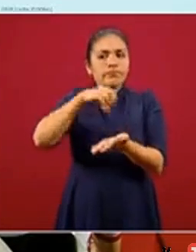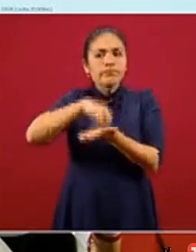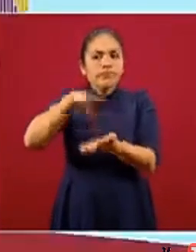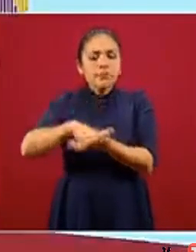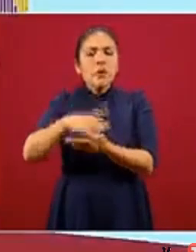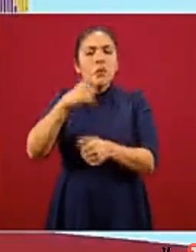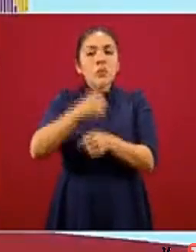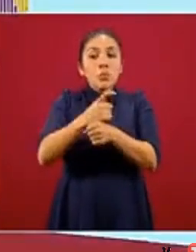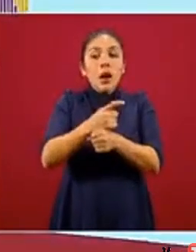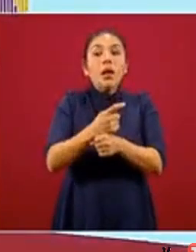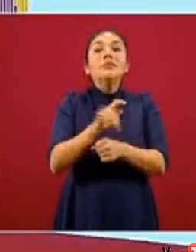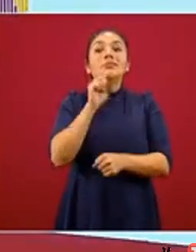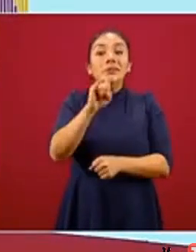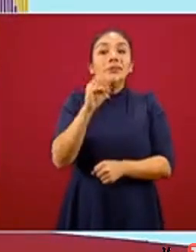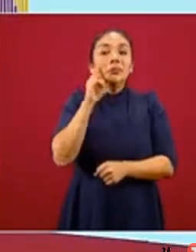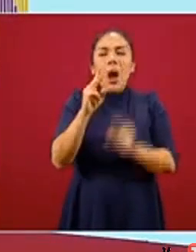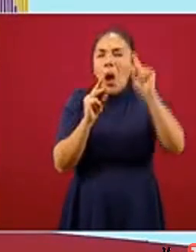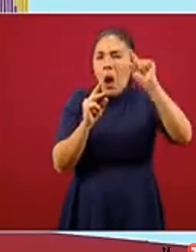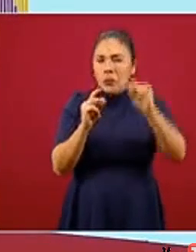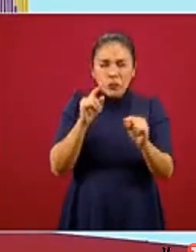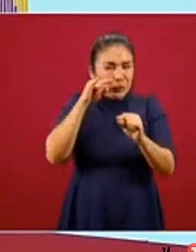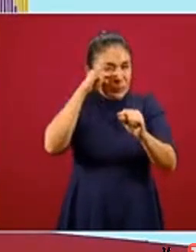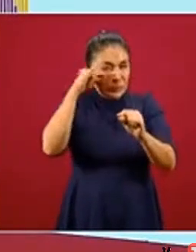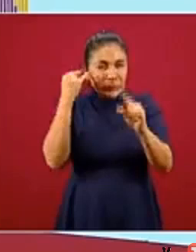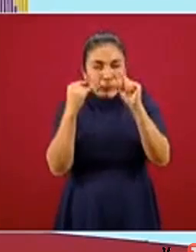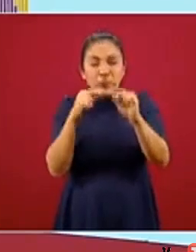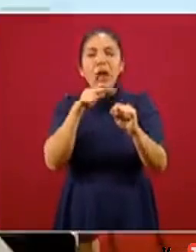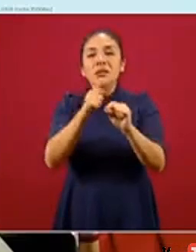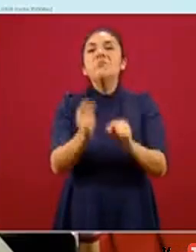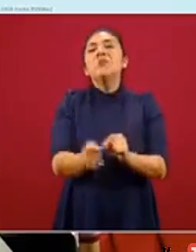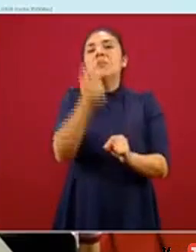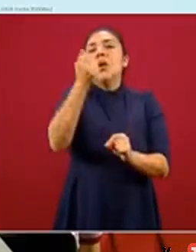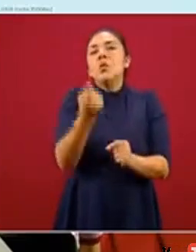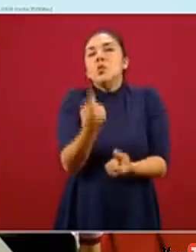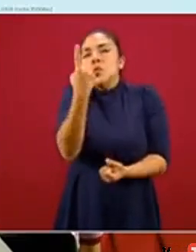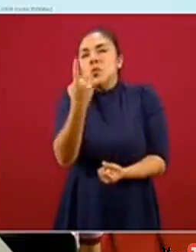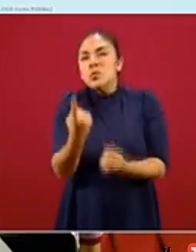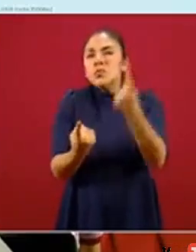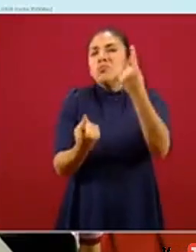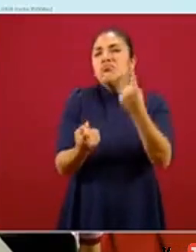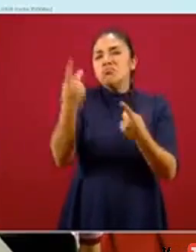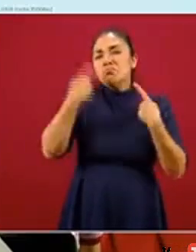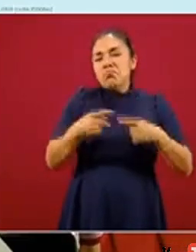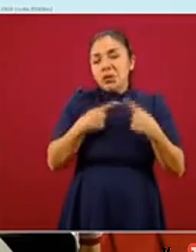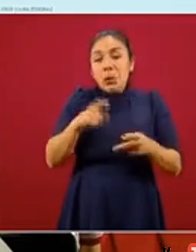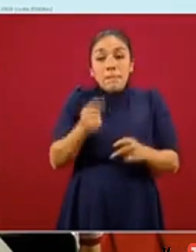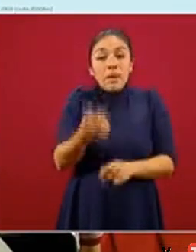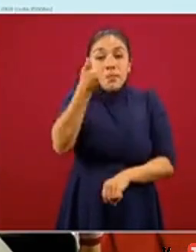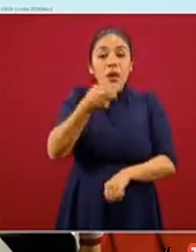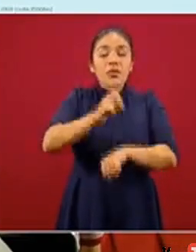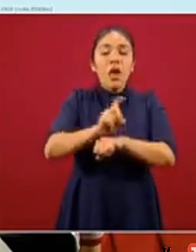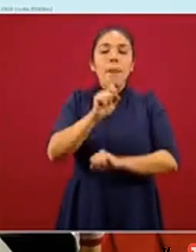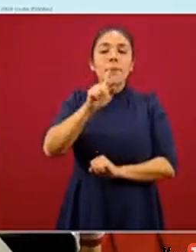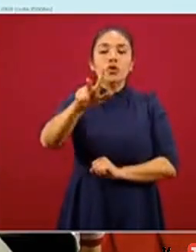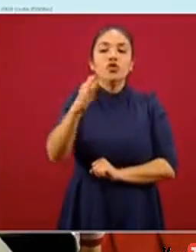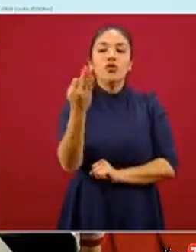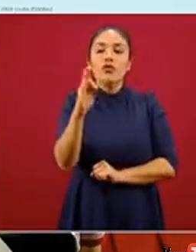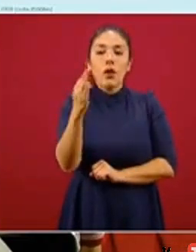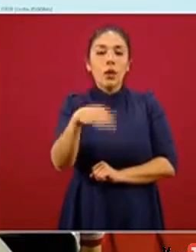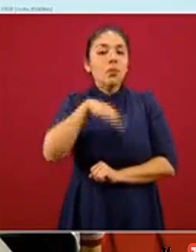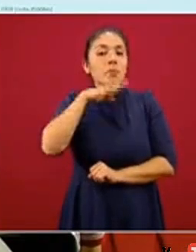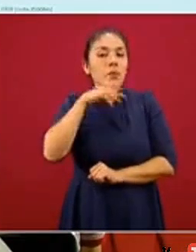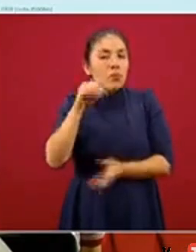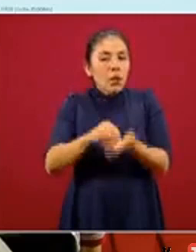primeros casos, no se ven porque son muy pequeñitos, de cuando empezó la epidemia. El primero fue el 28 de febrero, no se ve, pero está